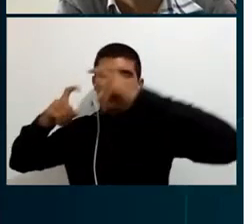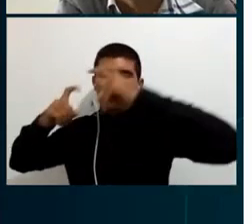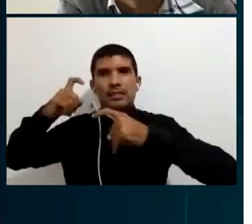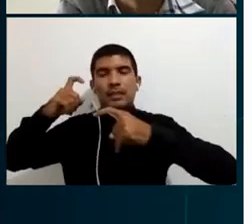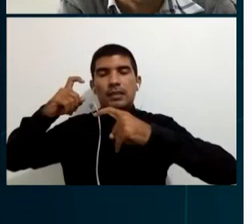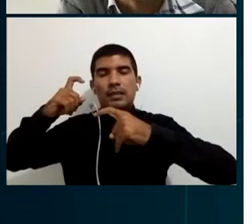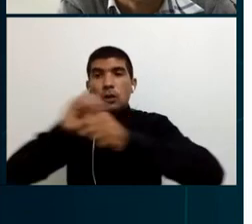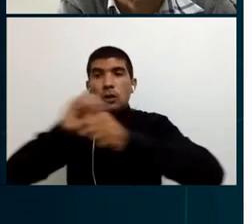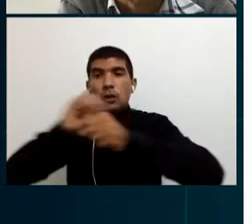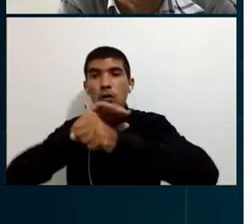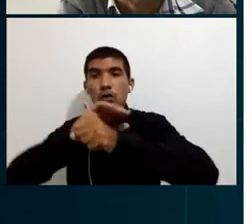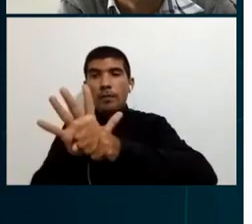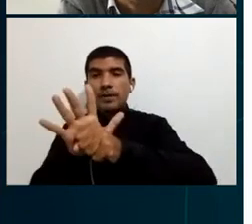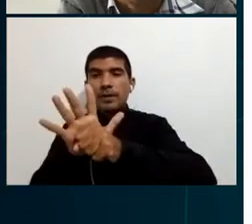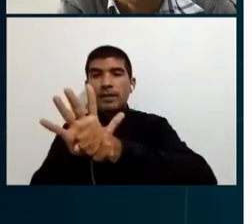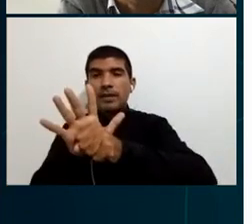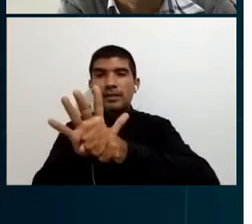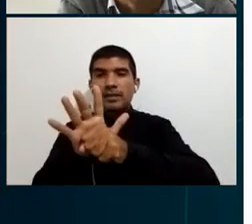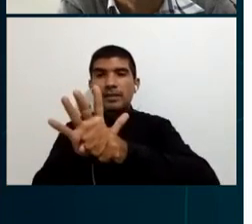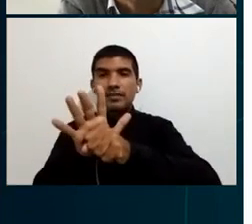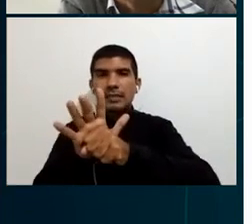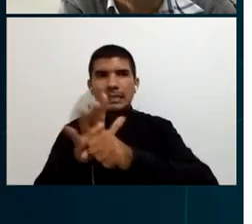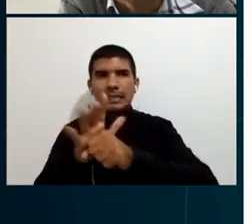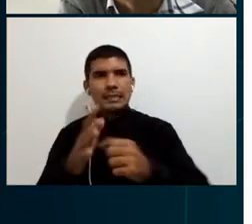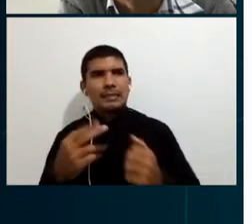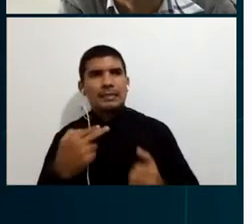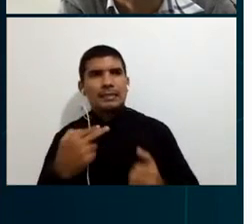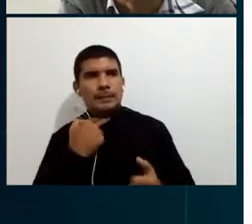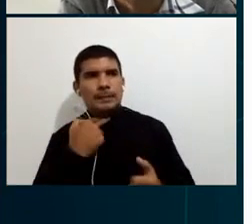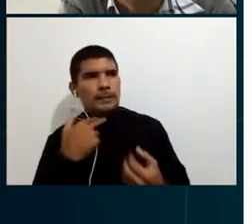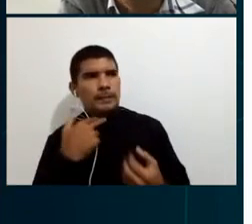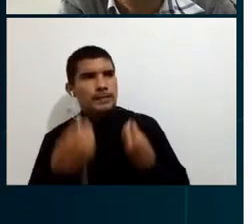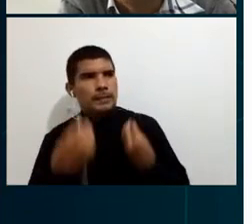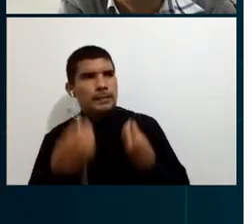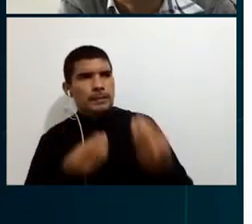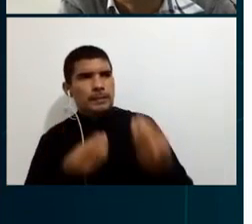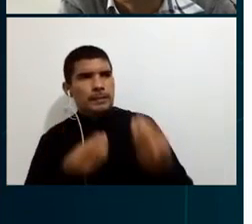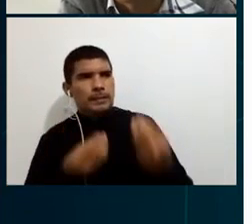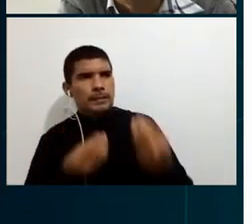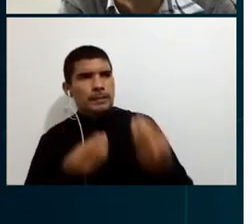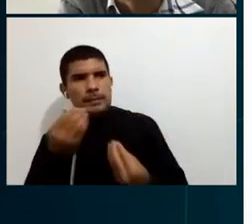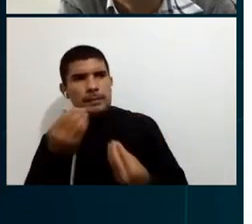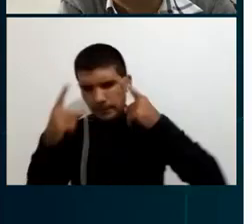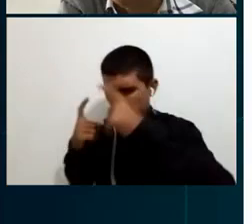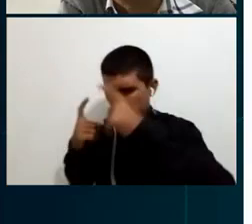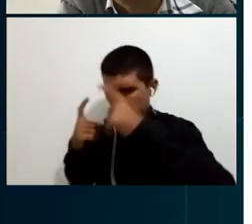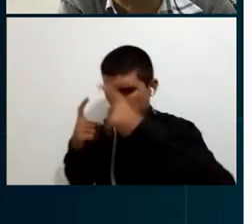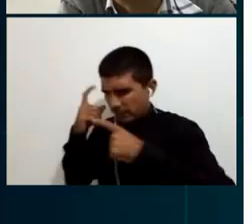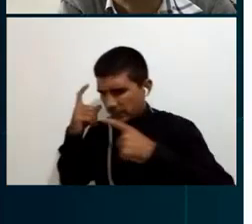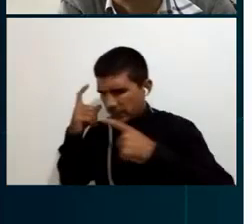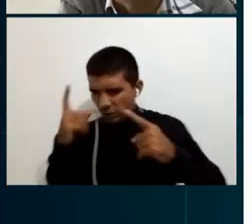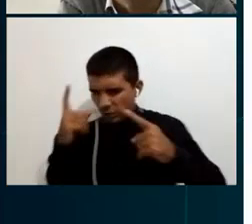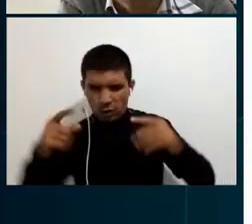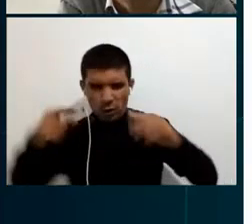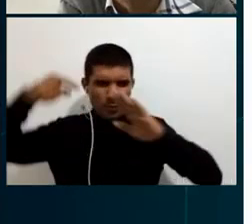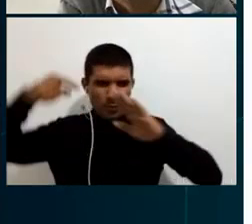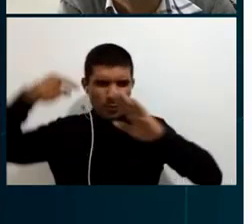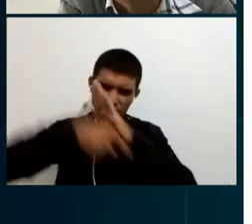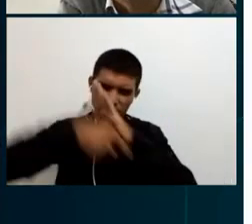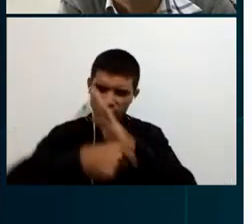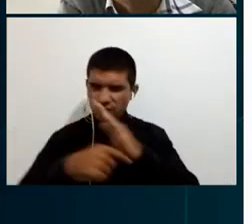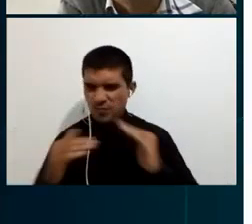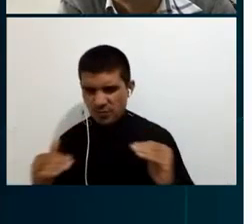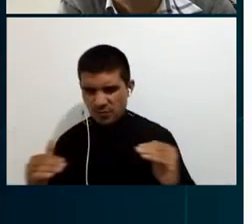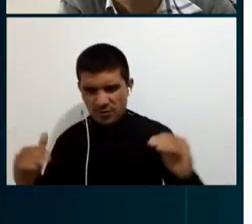En las primeras trazas encontramos que la analítica, la inteligencia artificial, podía ser una herramienta y efectivamente lo implementamos.